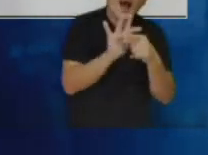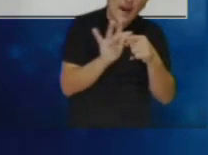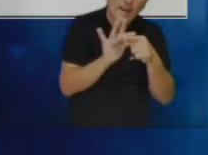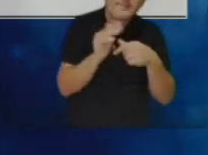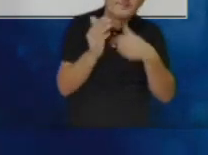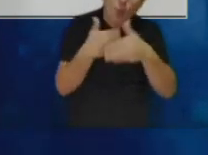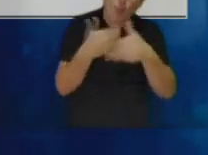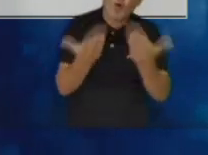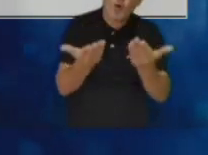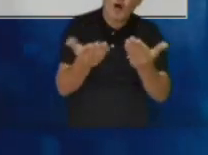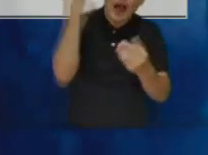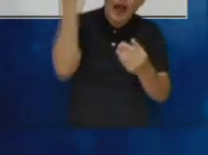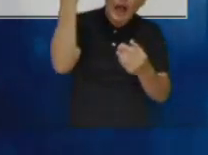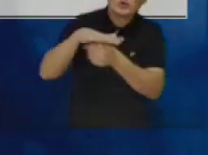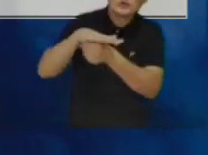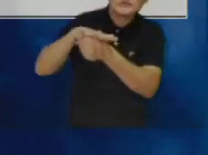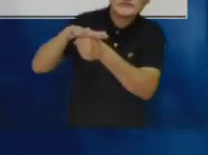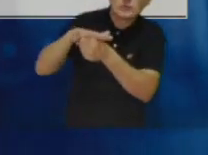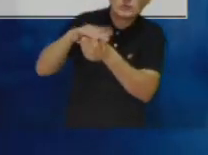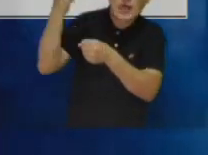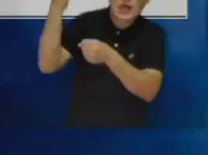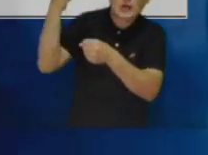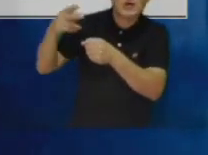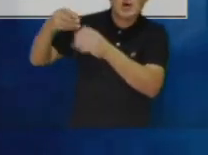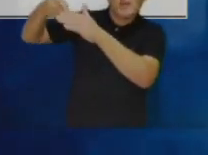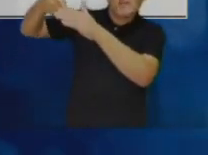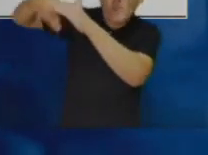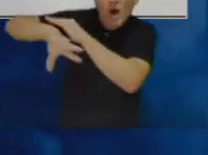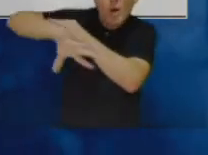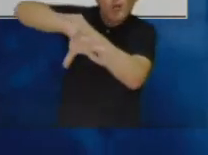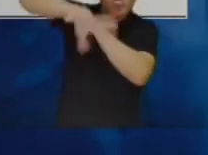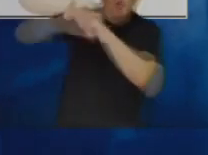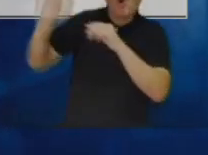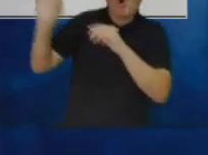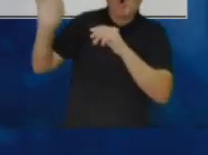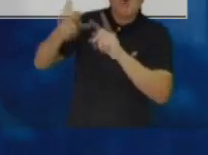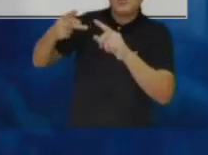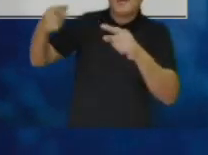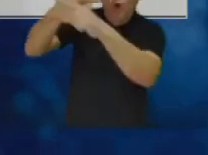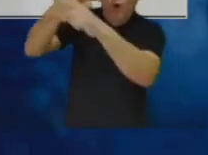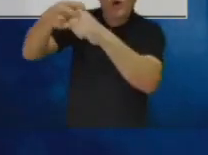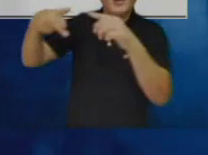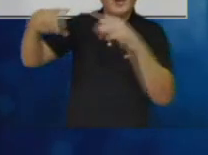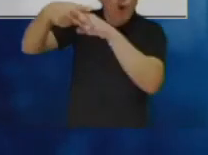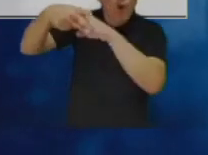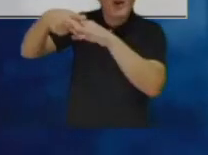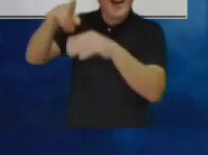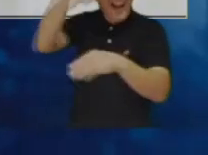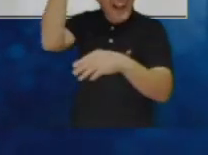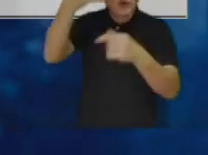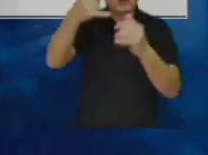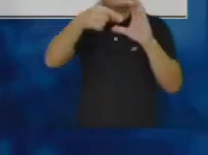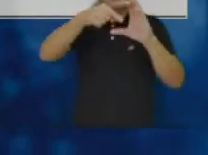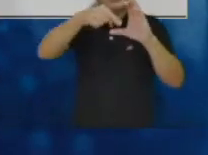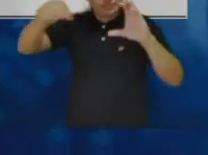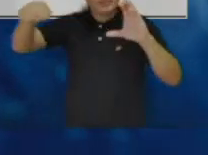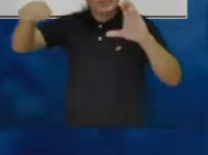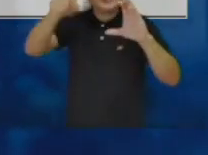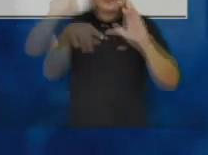hay caso de violación y entrar a actuar. Y sobre todo, tener evidencia para llevar a